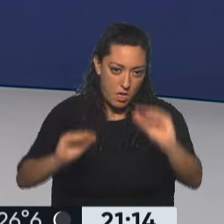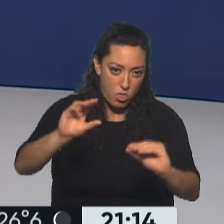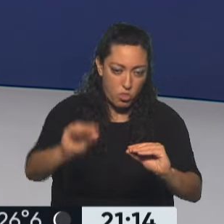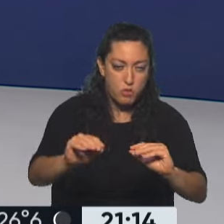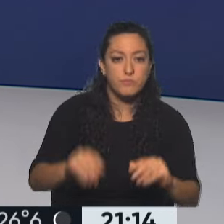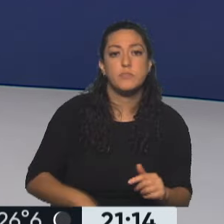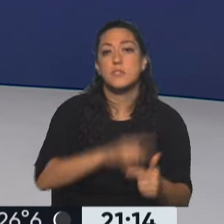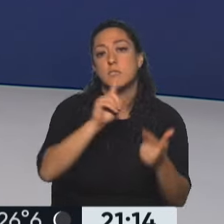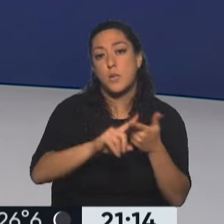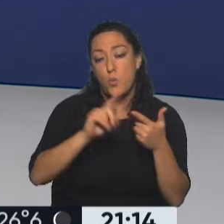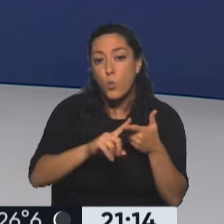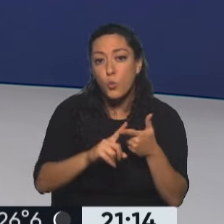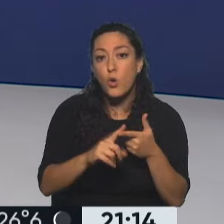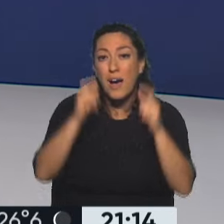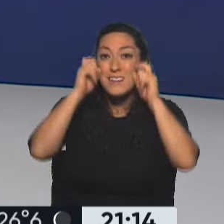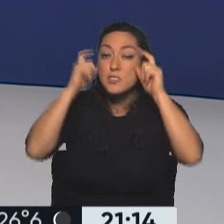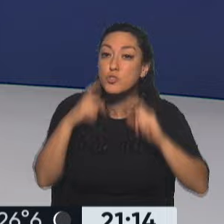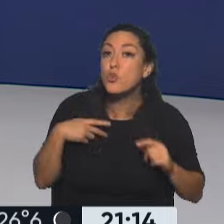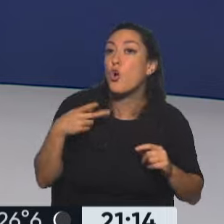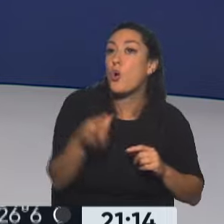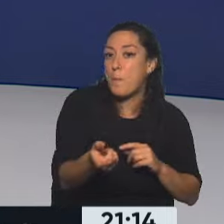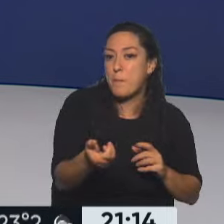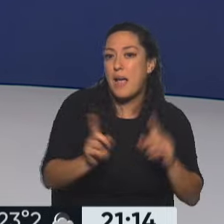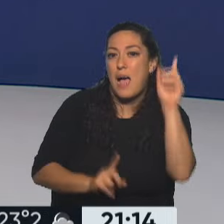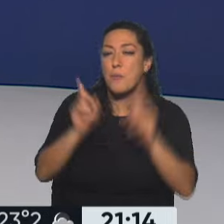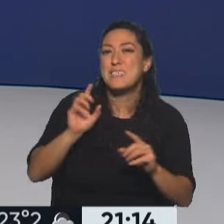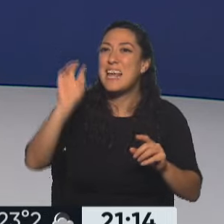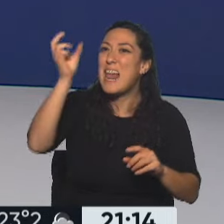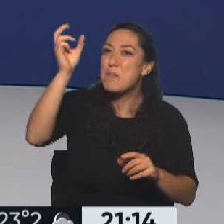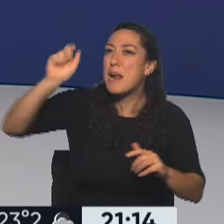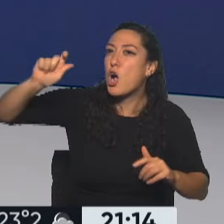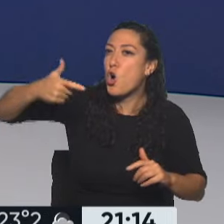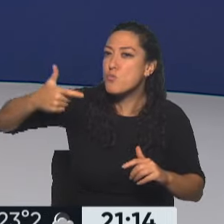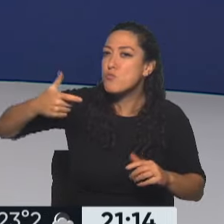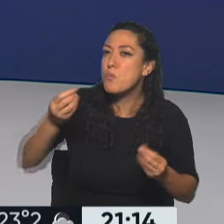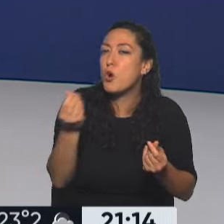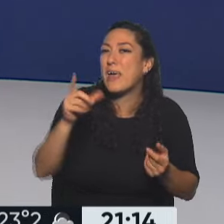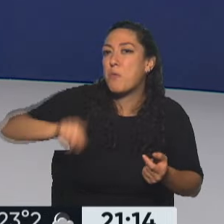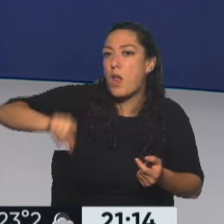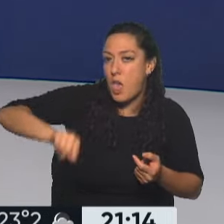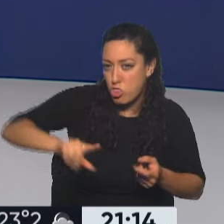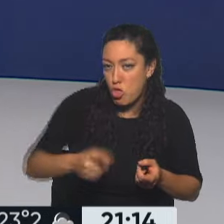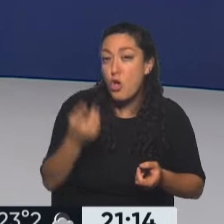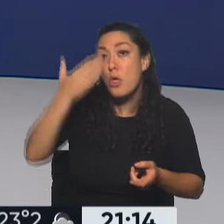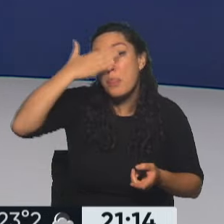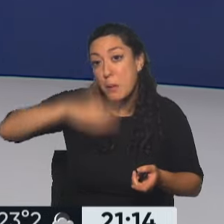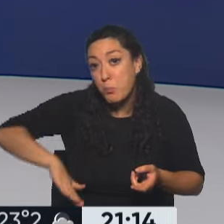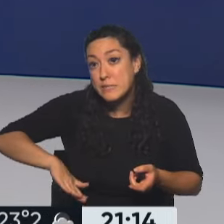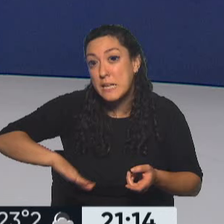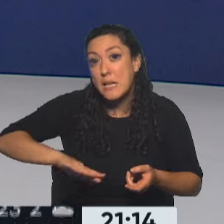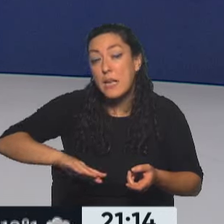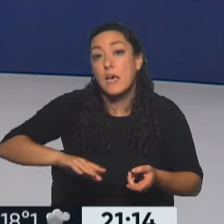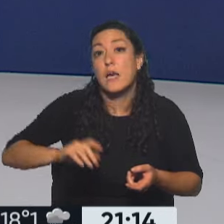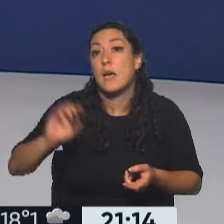a la compra. Muchas veces tendemos a comprar lámparas comunes porque tienen un precio menor, pero esto después incrementa